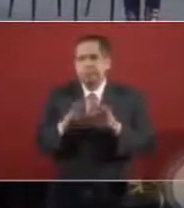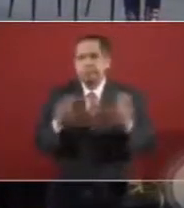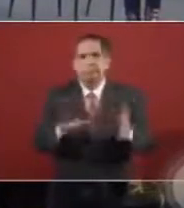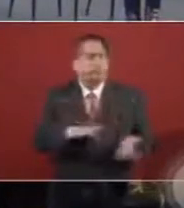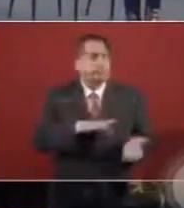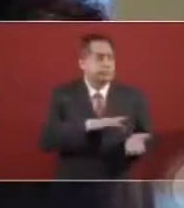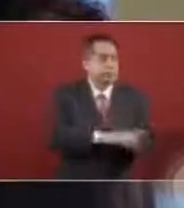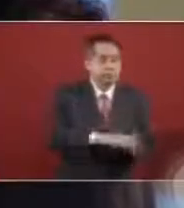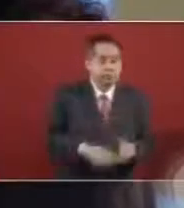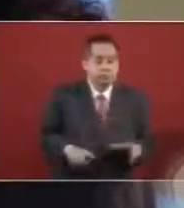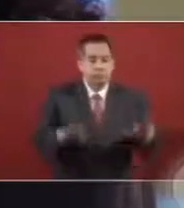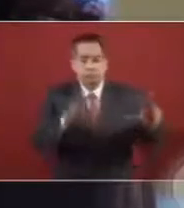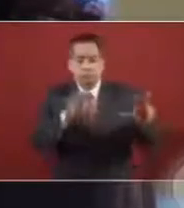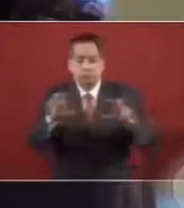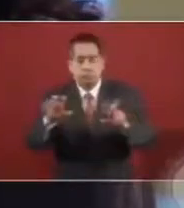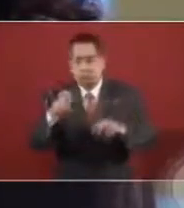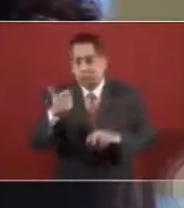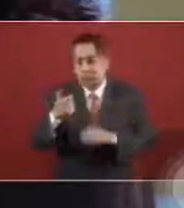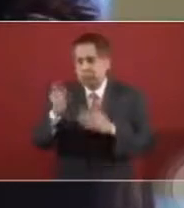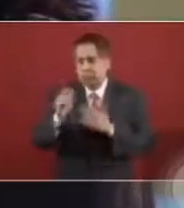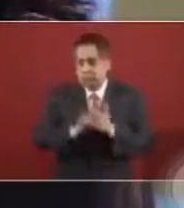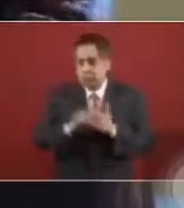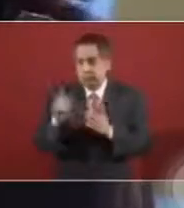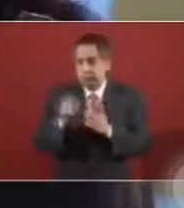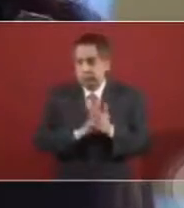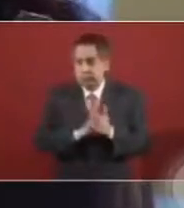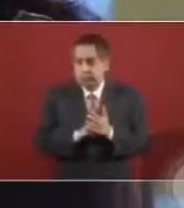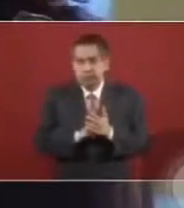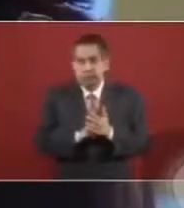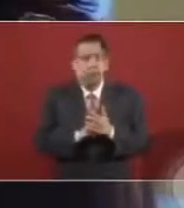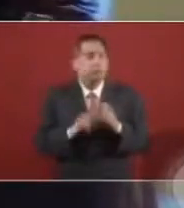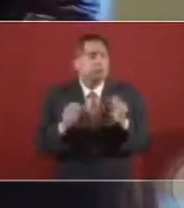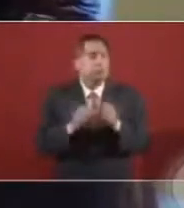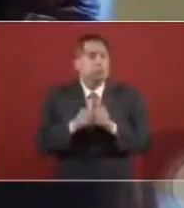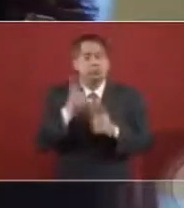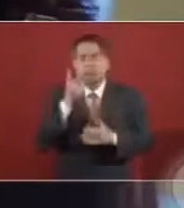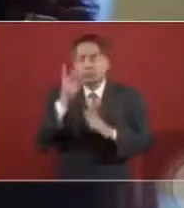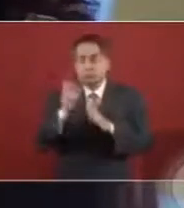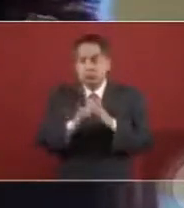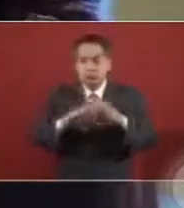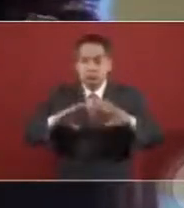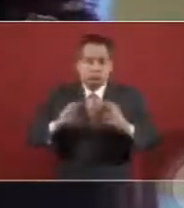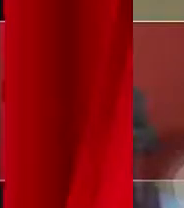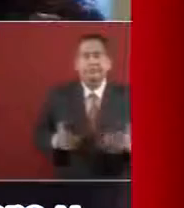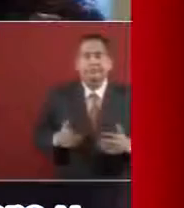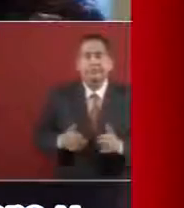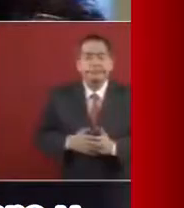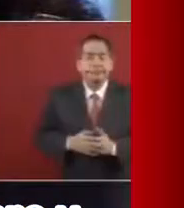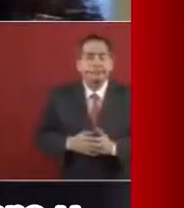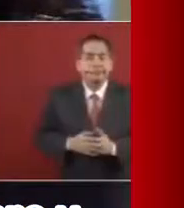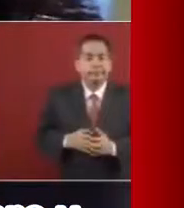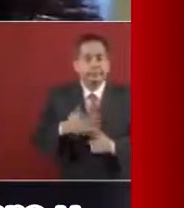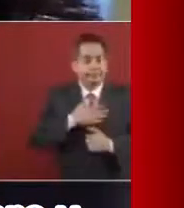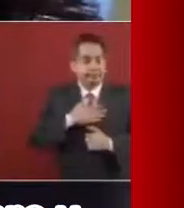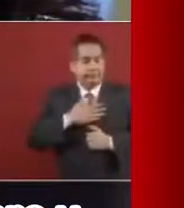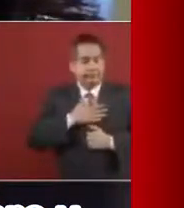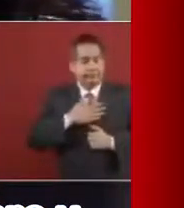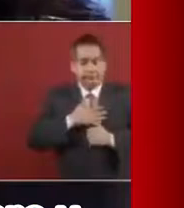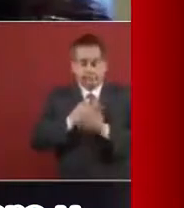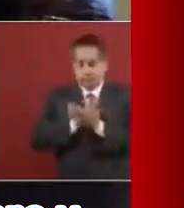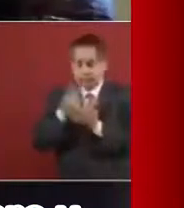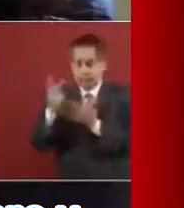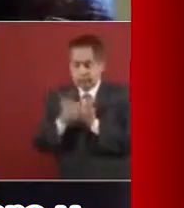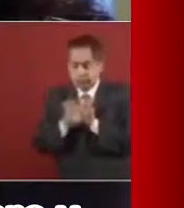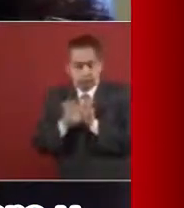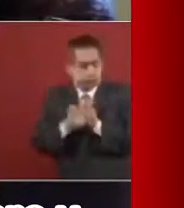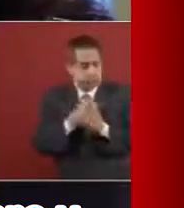familia. Así lo anunció y lo confirmó este miércoles María Luisa Albores, secretaria de Bienestar del Gobierno Federal. A nosotros como programa,